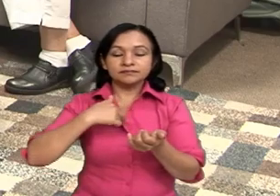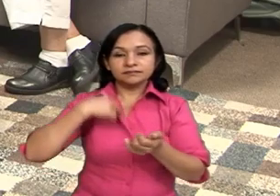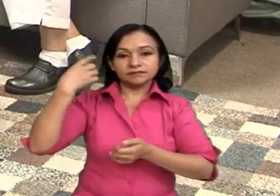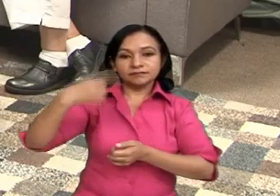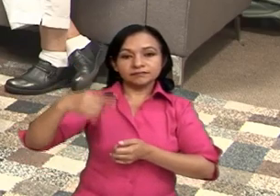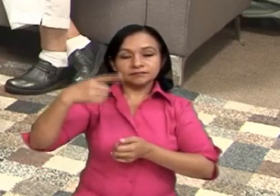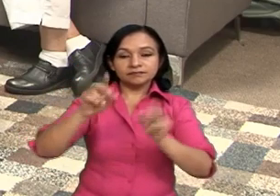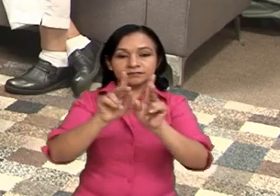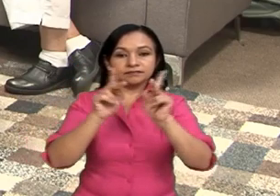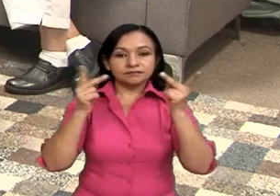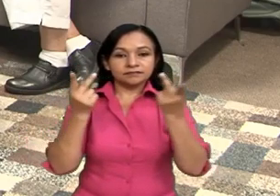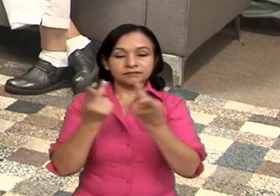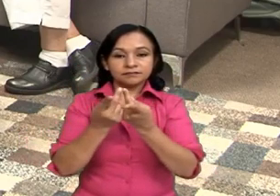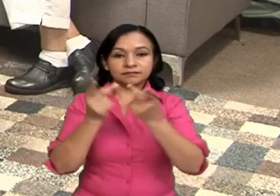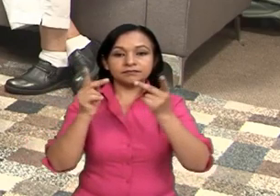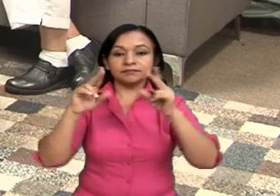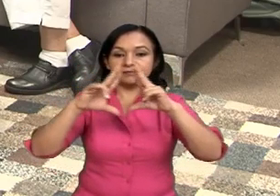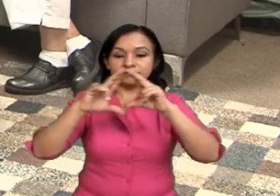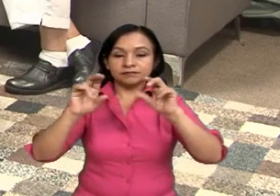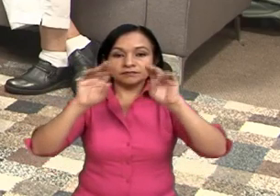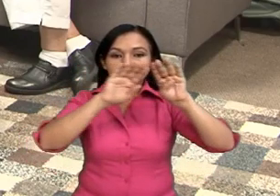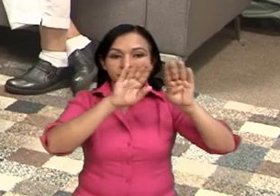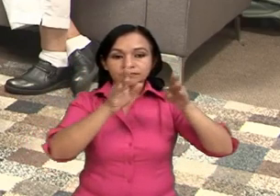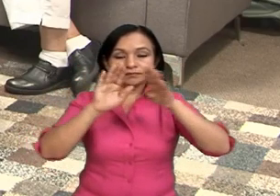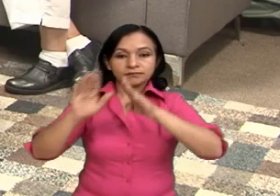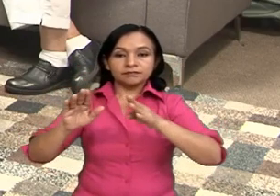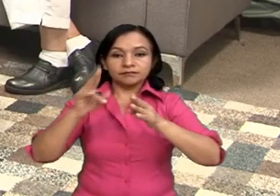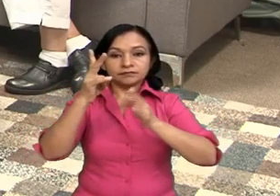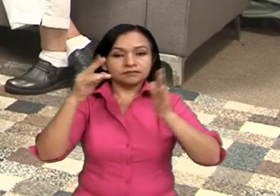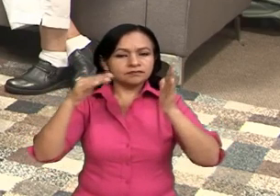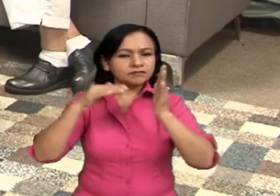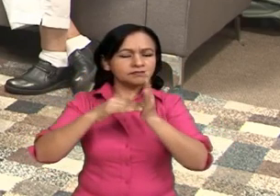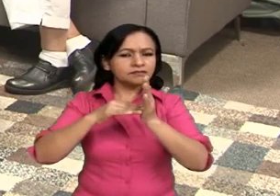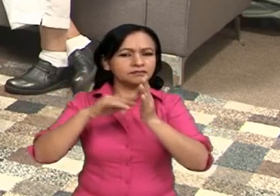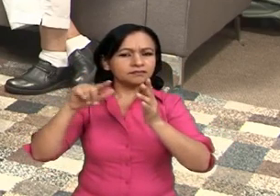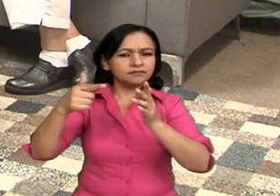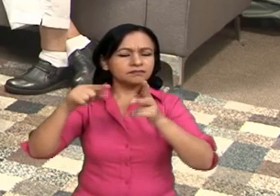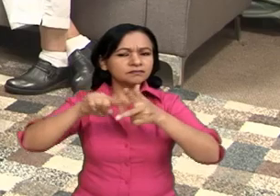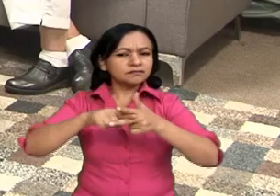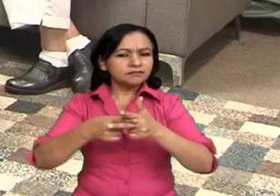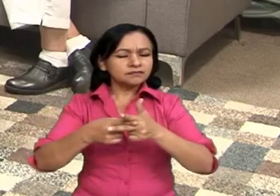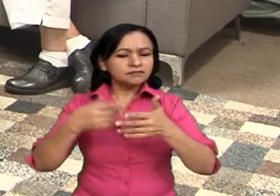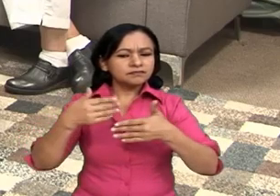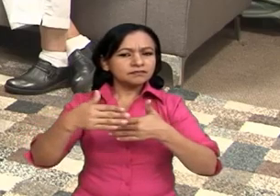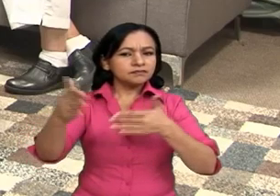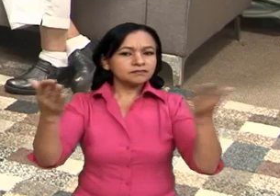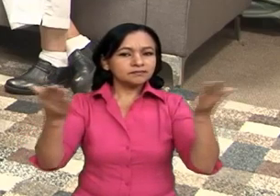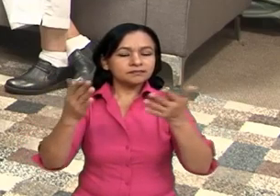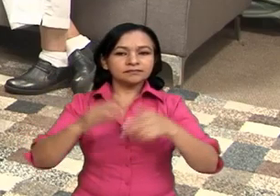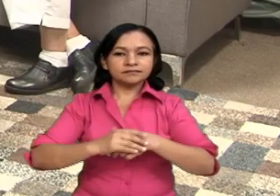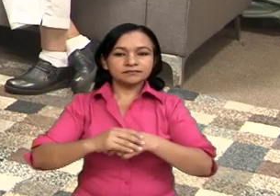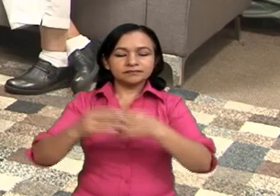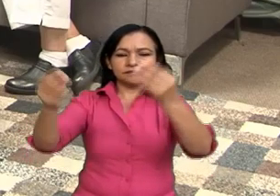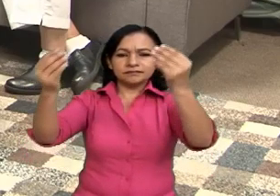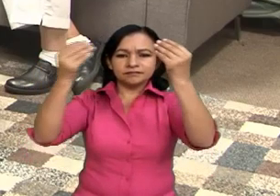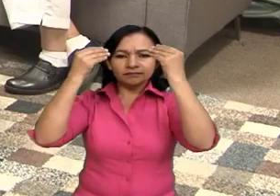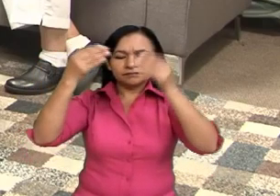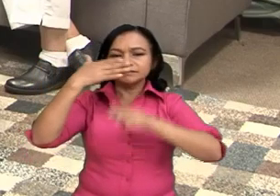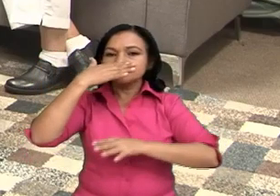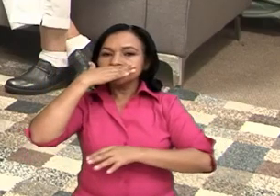del pueblo nicaragüense y de la mujer a partir del año 2007. ¿Cómo lo podemos entender desde esa práctica? ¿Qué nos enseña la